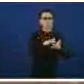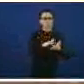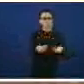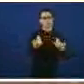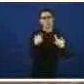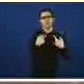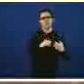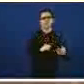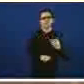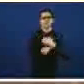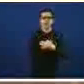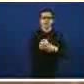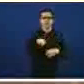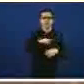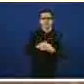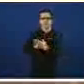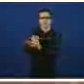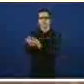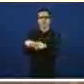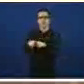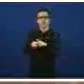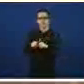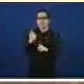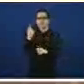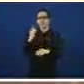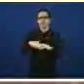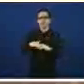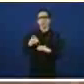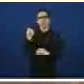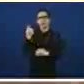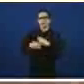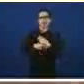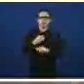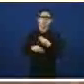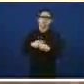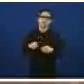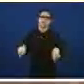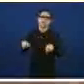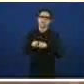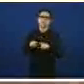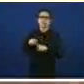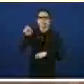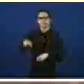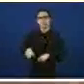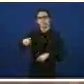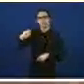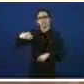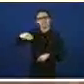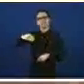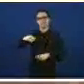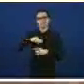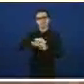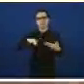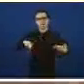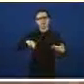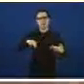Solicitamos E o señor Núñez Feijó Que por unha vez Actúe como presidente De Galiza E que se implique Para que realmente Asten mil